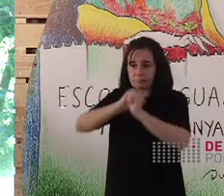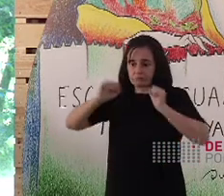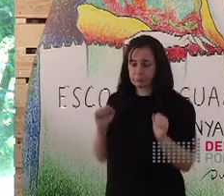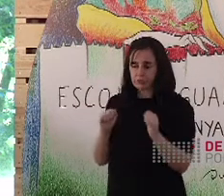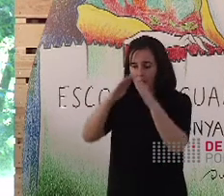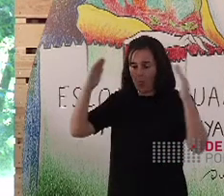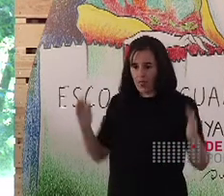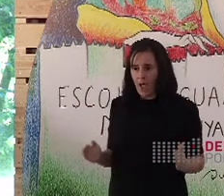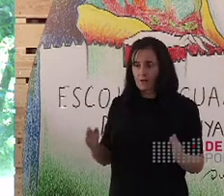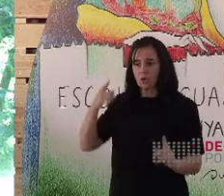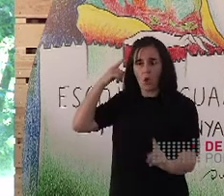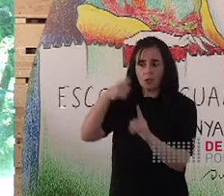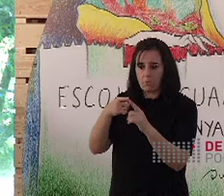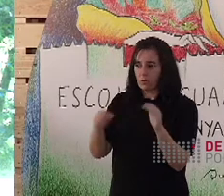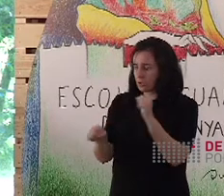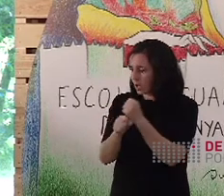poder sair adiante